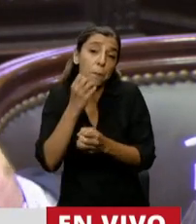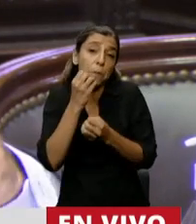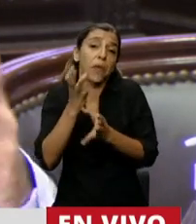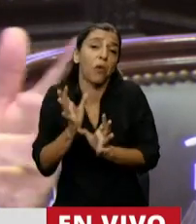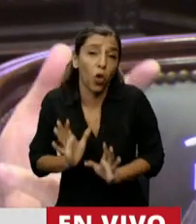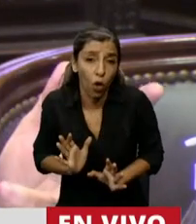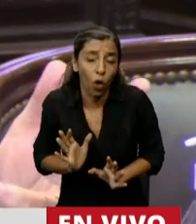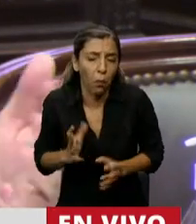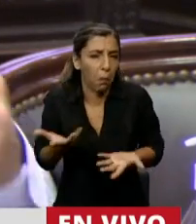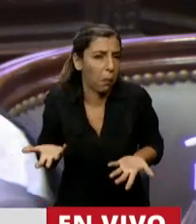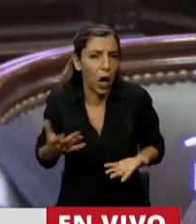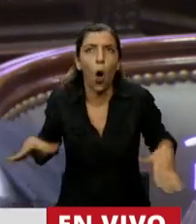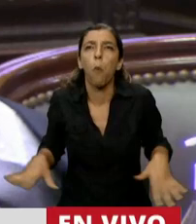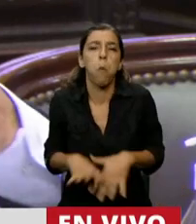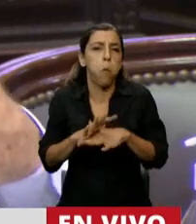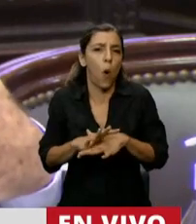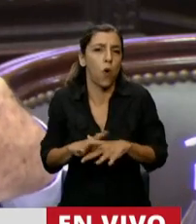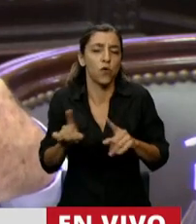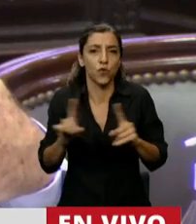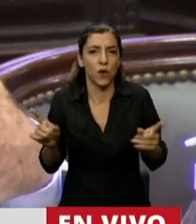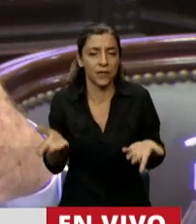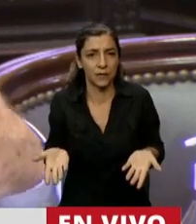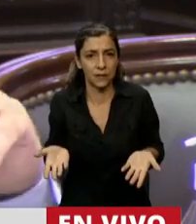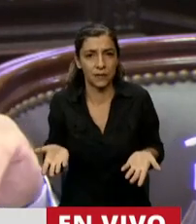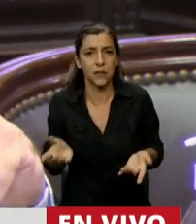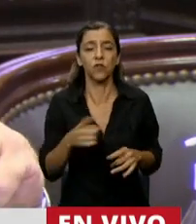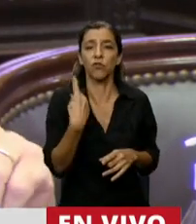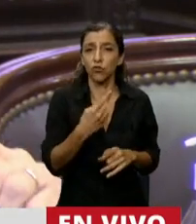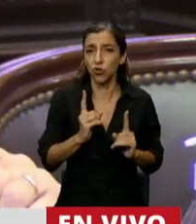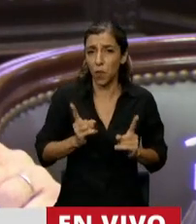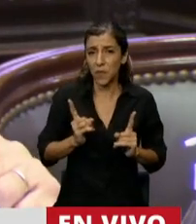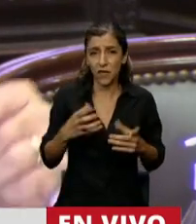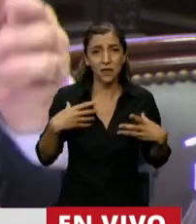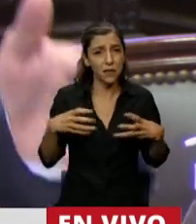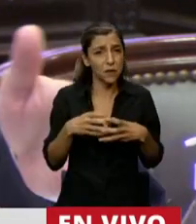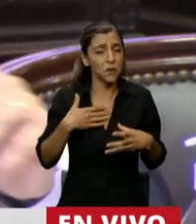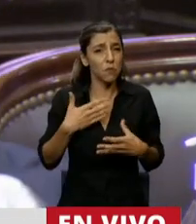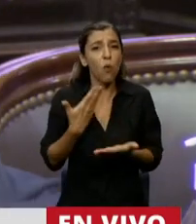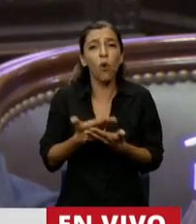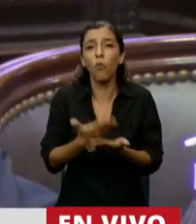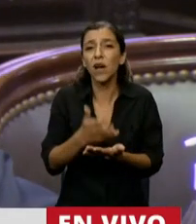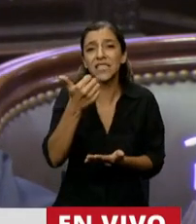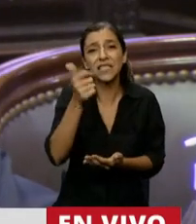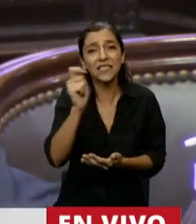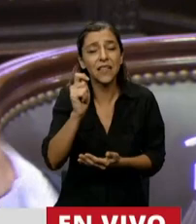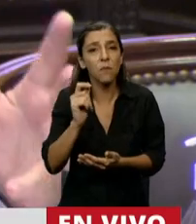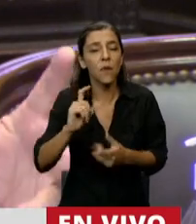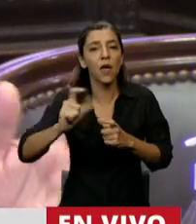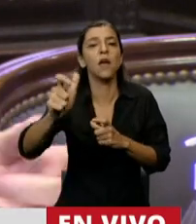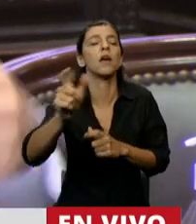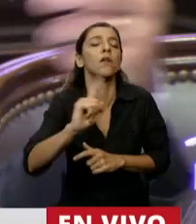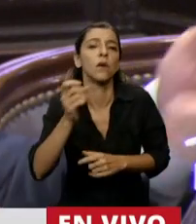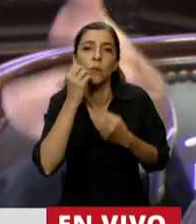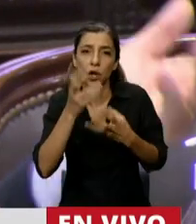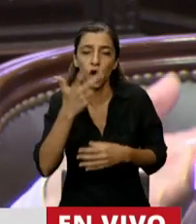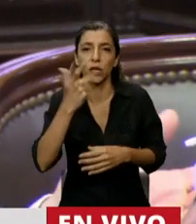sugerimos, ¿qué pasa esto de querer ajustar cada 6 meses? Y en el Senado lo entendieron, pusieron cada 3 meses. ¿Qué pasa